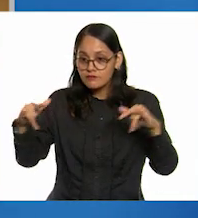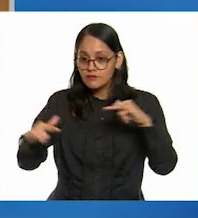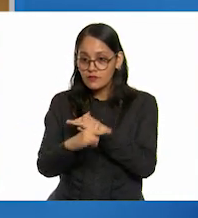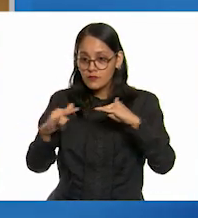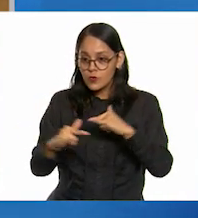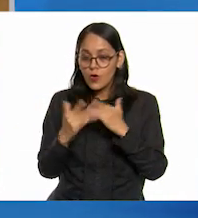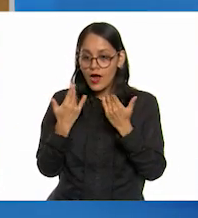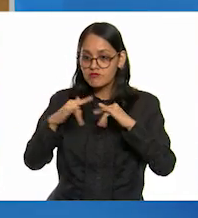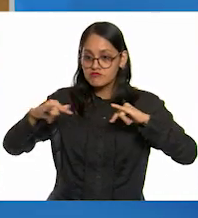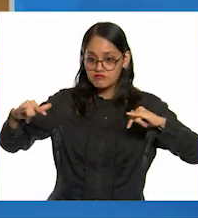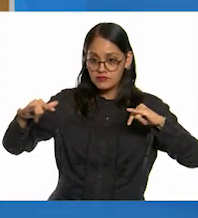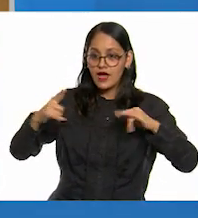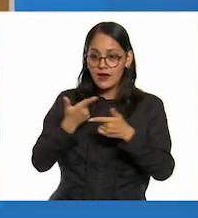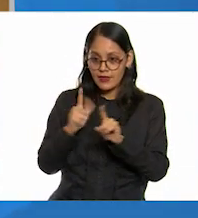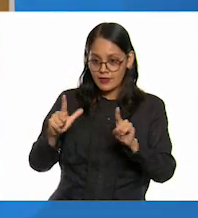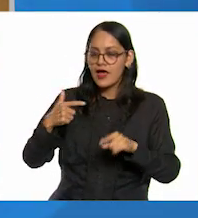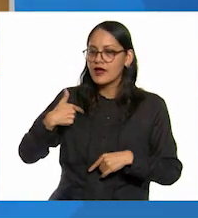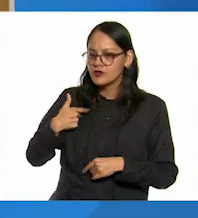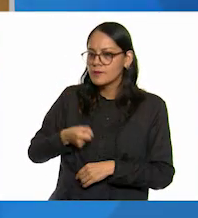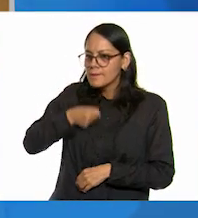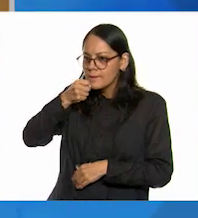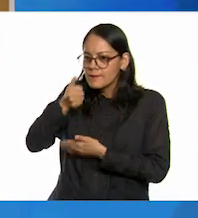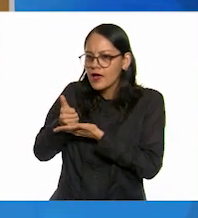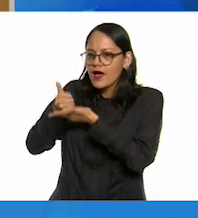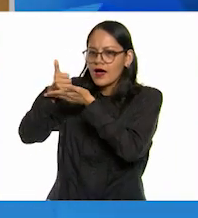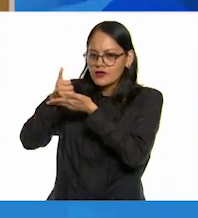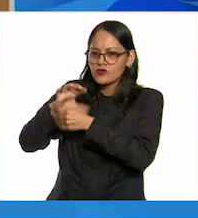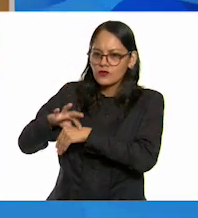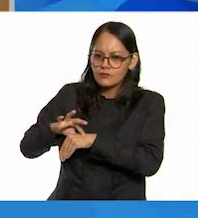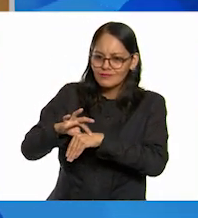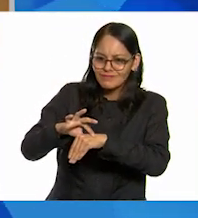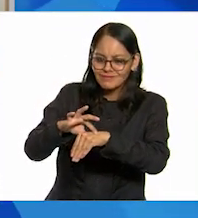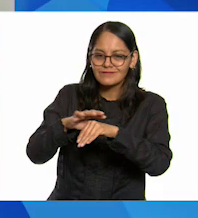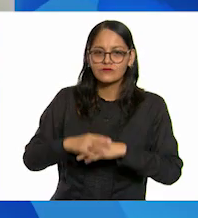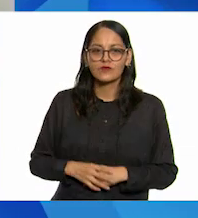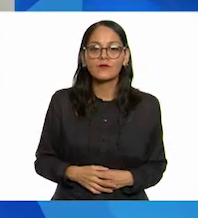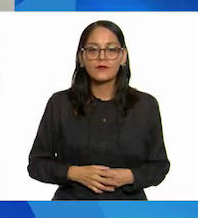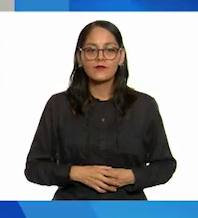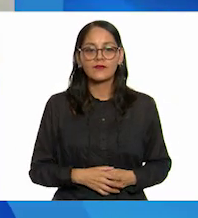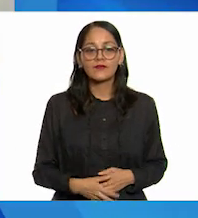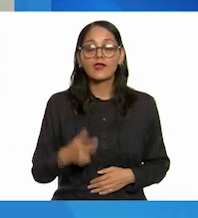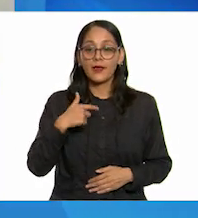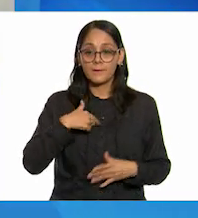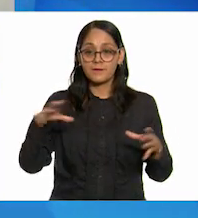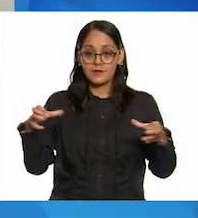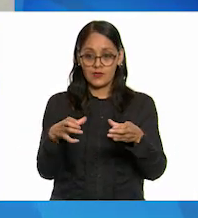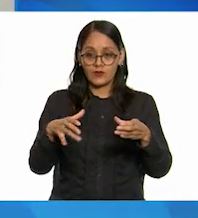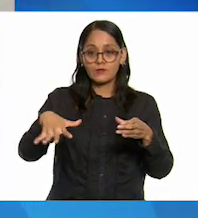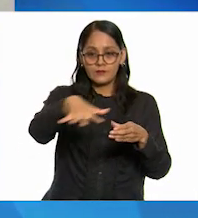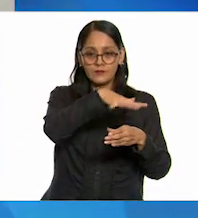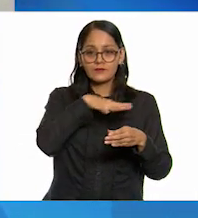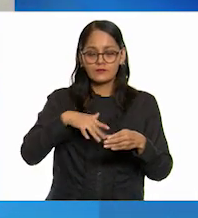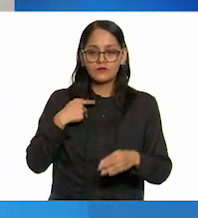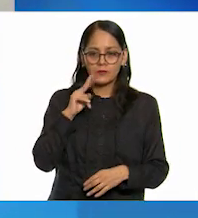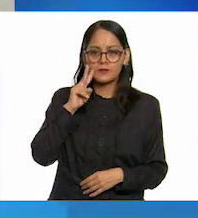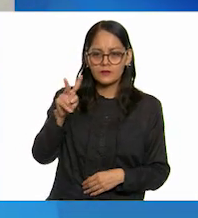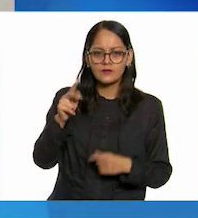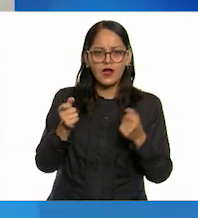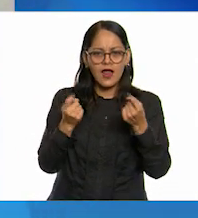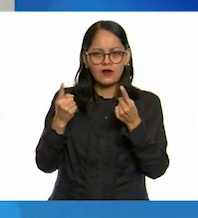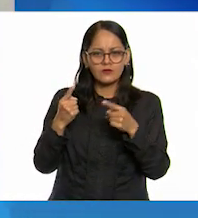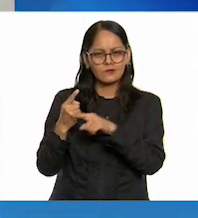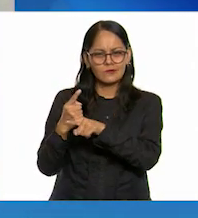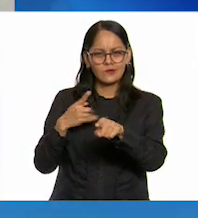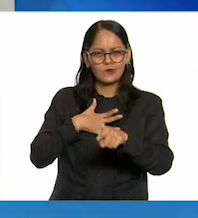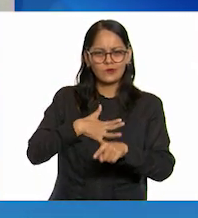esas personas a pasar la calle. En mi comunidad he visto o rechazado algo que no sea